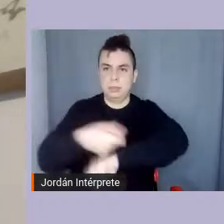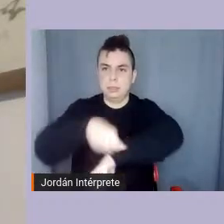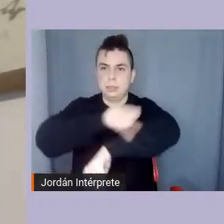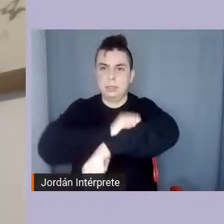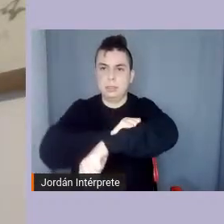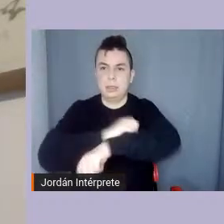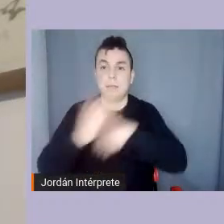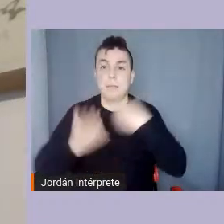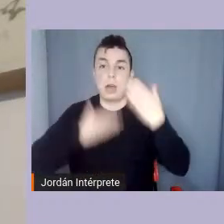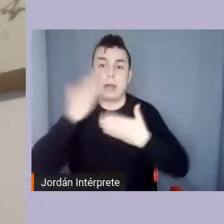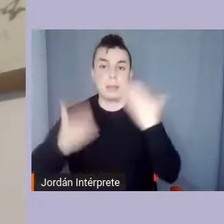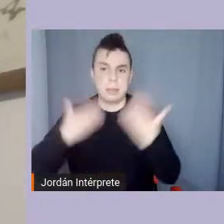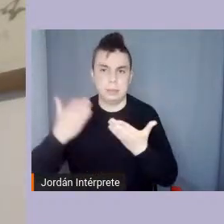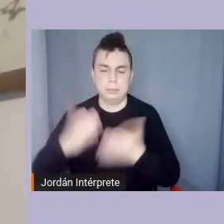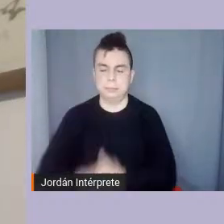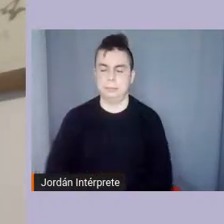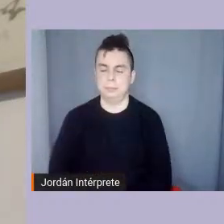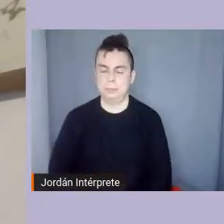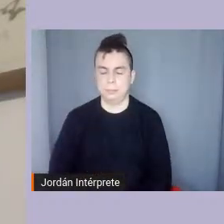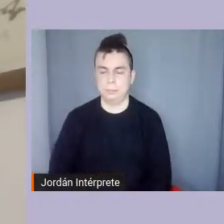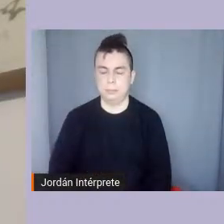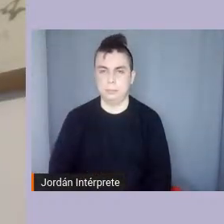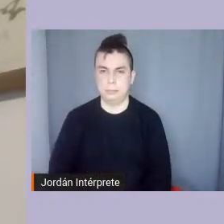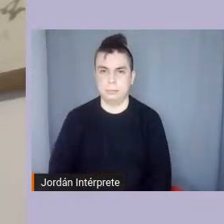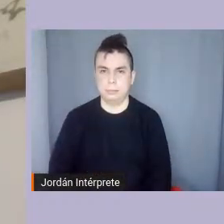Y vamos a hacer un poquito de